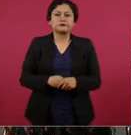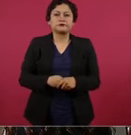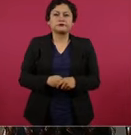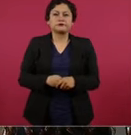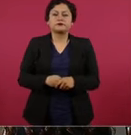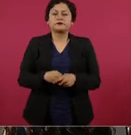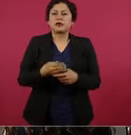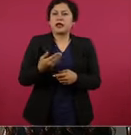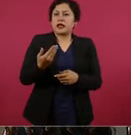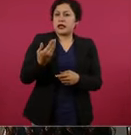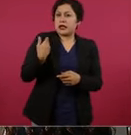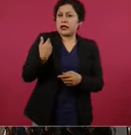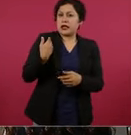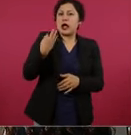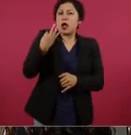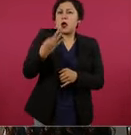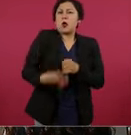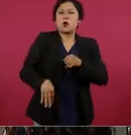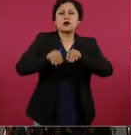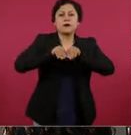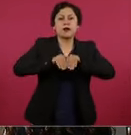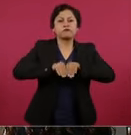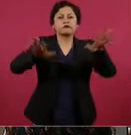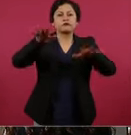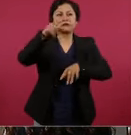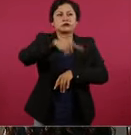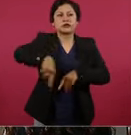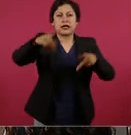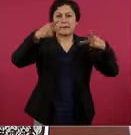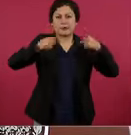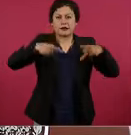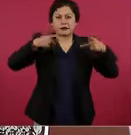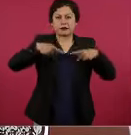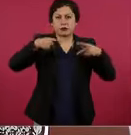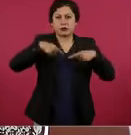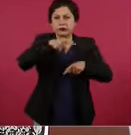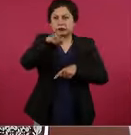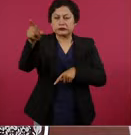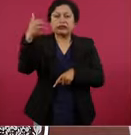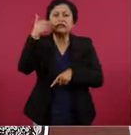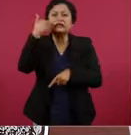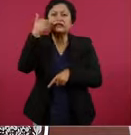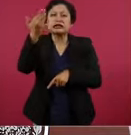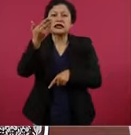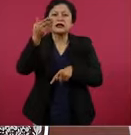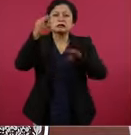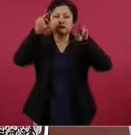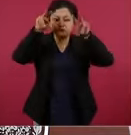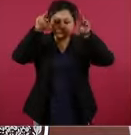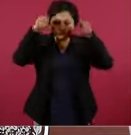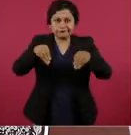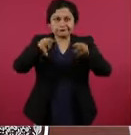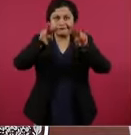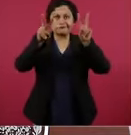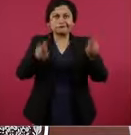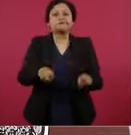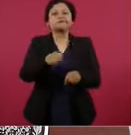una última convocatoria para médicas y médicos especialistas de especialidades troncales. Hay muchas especialidades, pero hay seis que